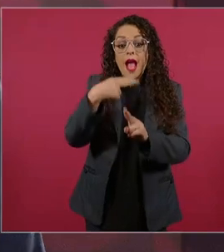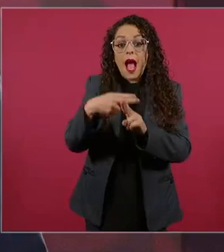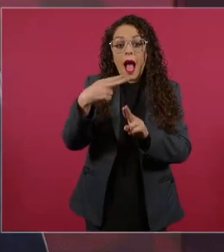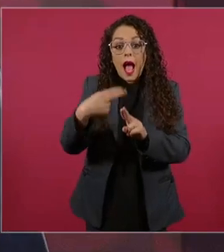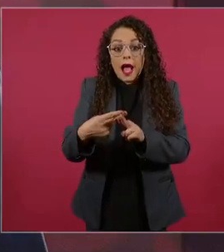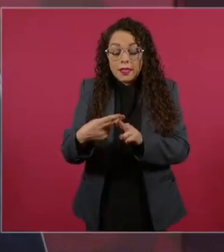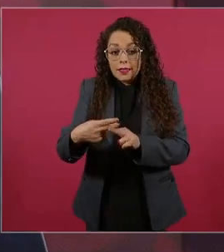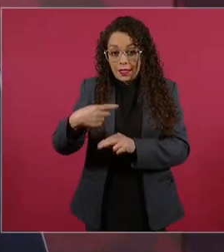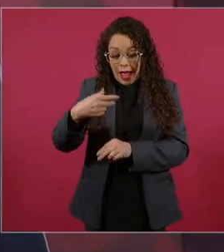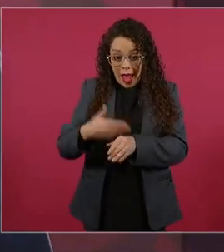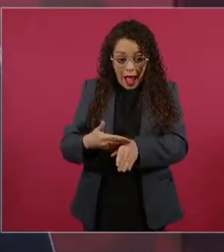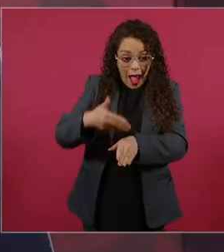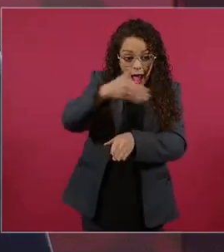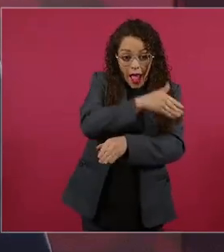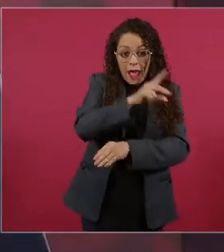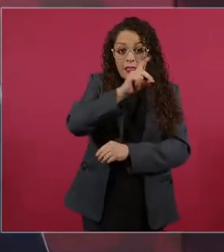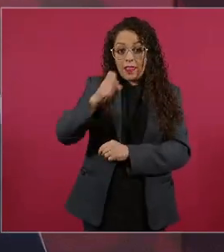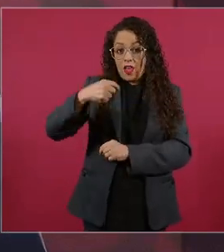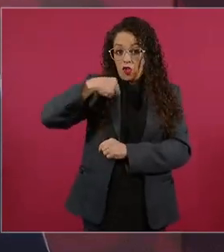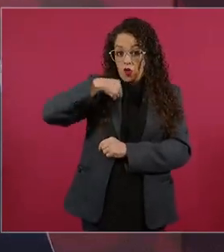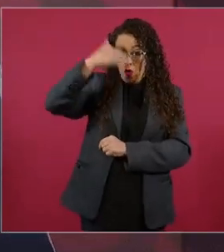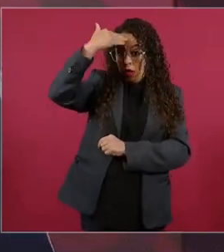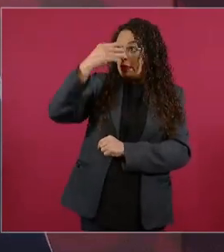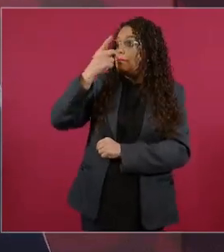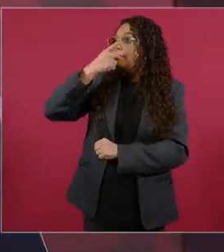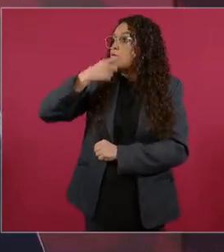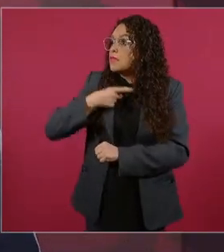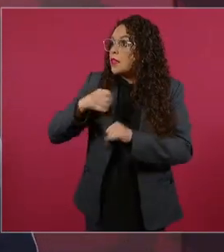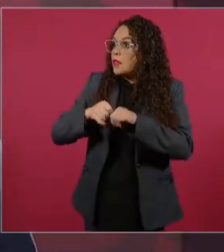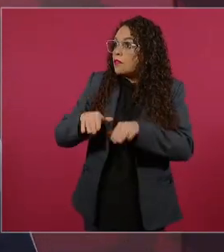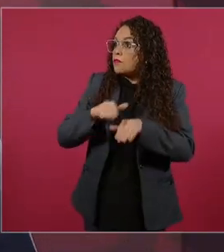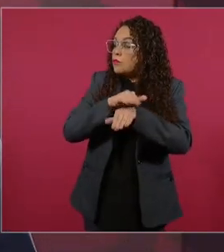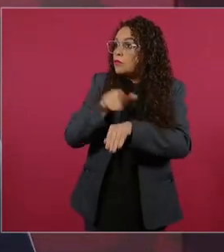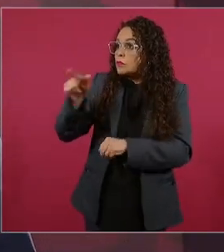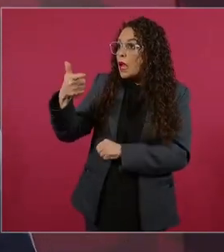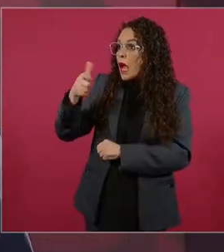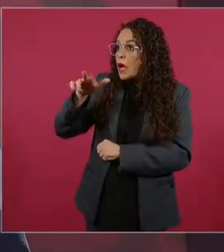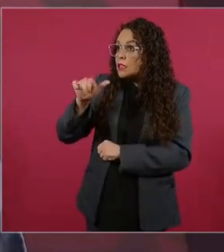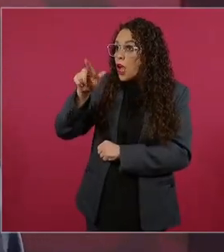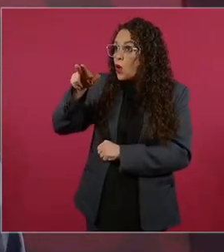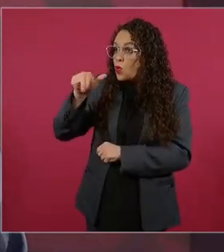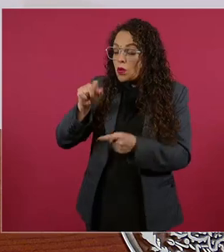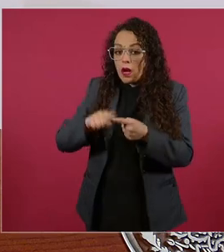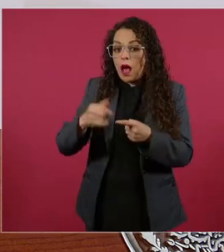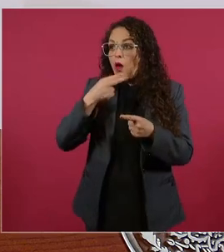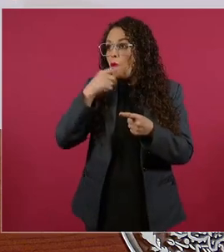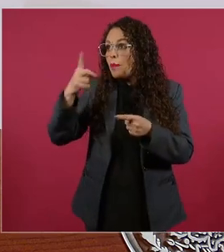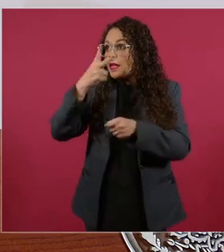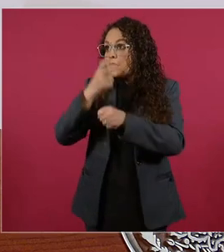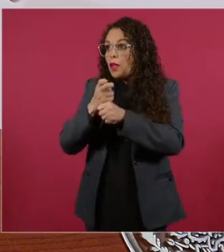supiera lo de García Luna y del segundo tirador, me refiero a